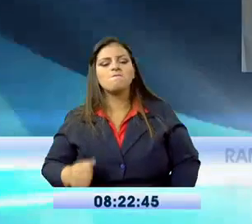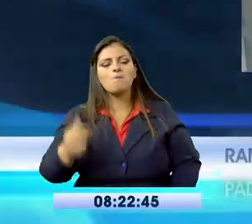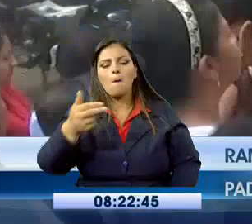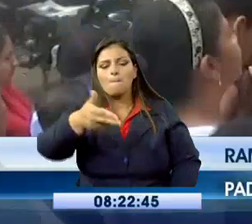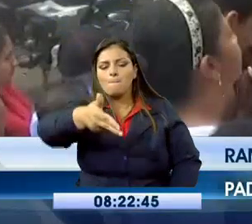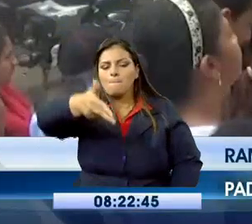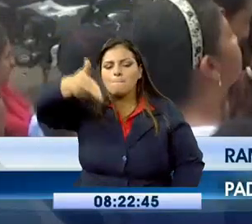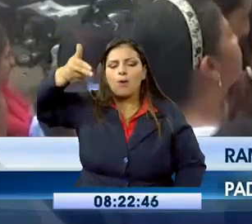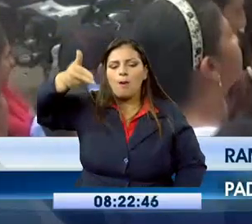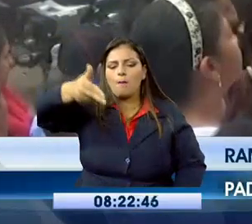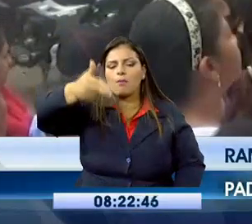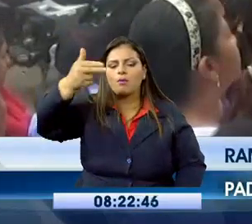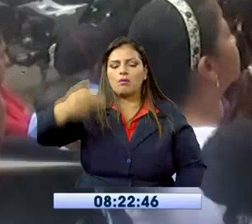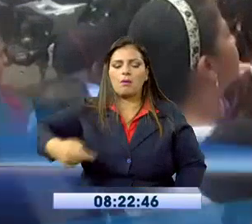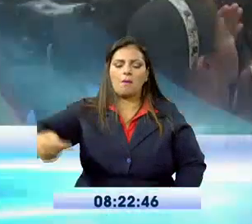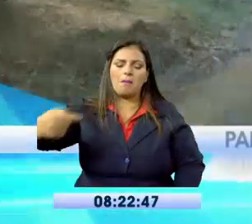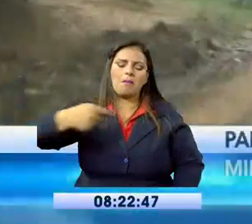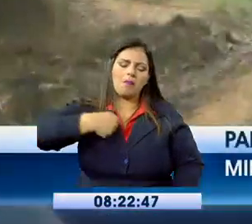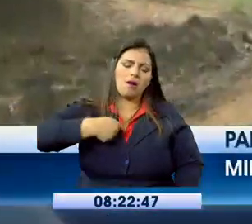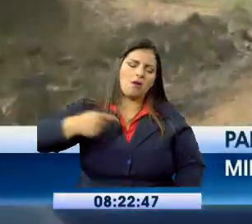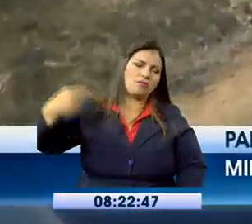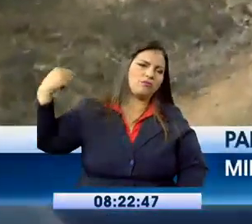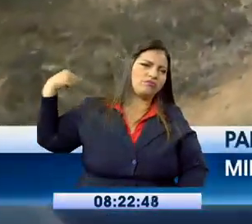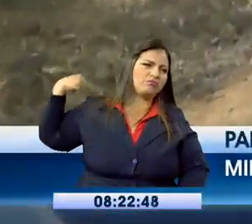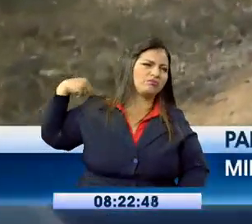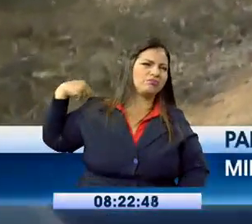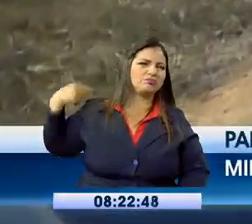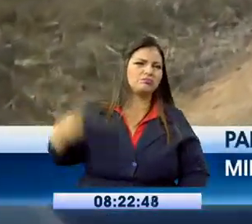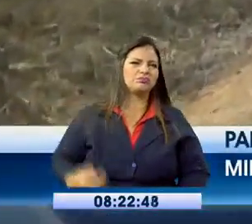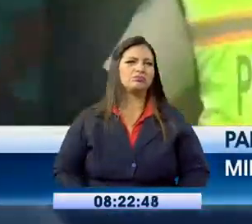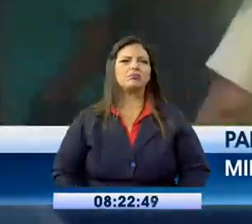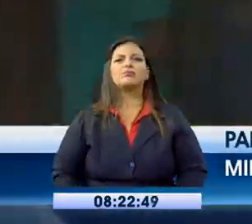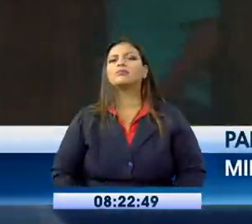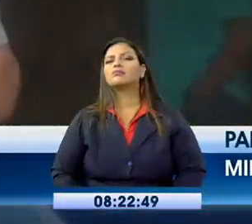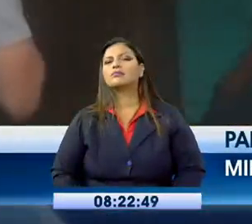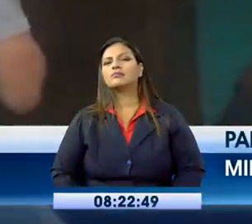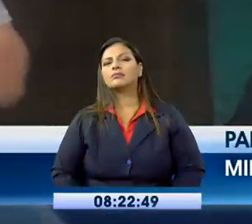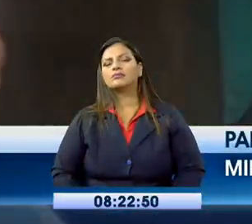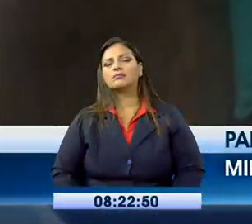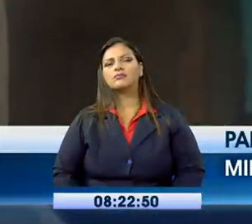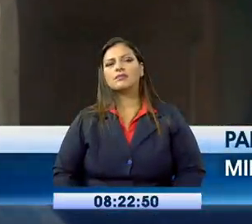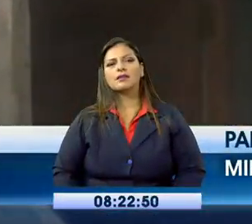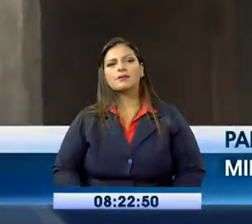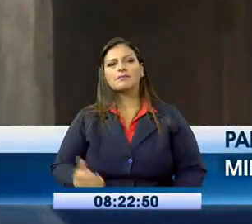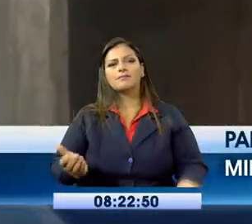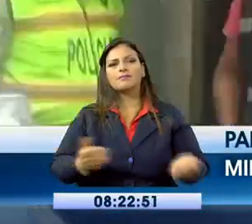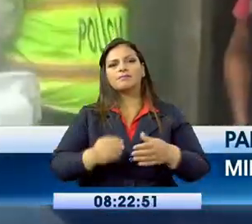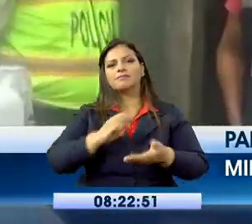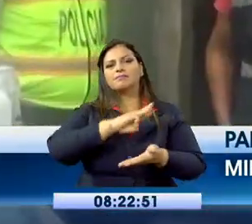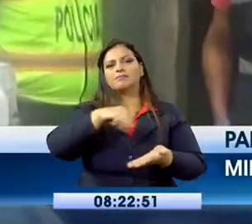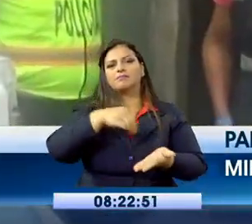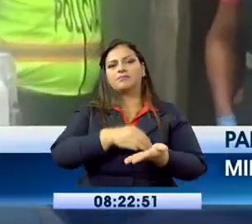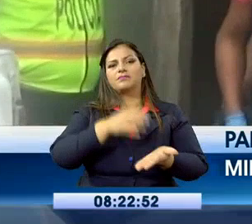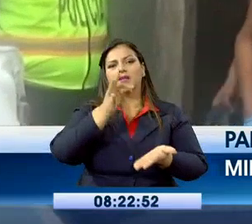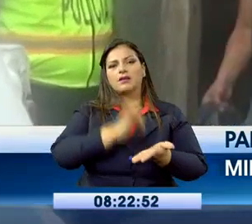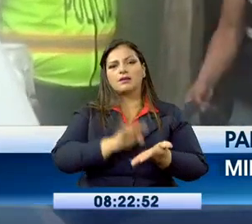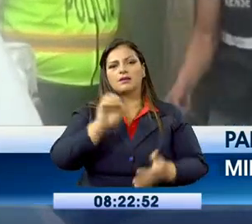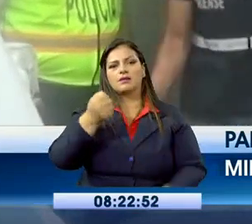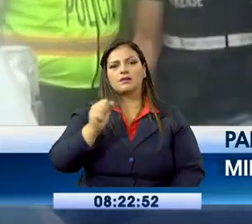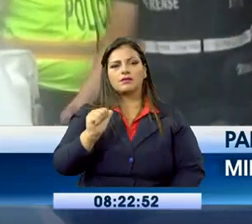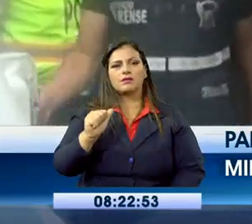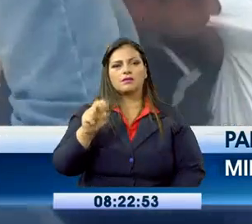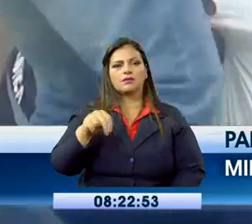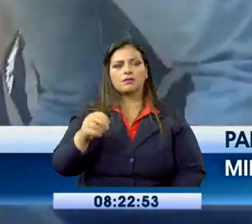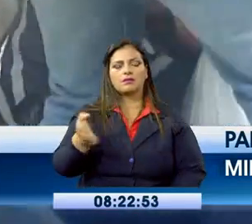dejó. El hecho ocurrió en el sitio San Vicente, vía la Mocora del Cantón 24 de Mayo, en Manabí. Hasta el sitio llegó personal de criminalística y DINASEC